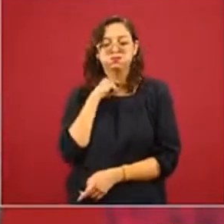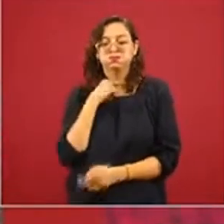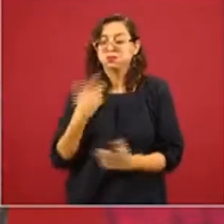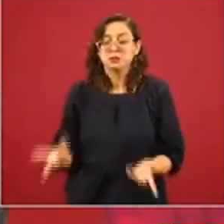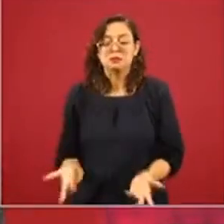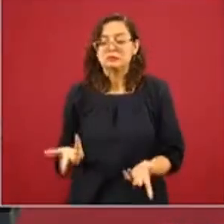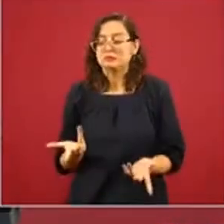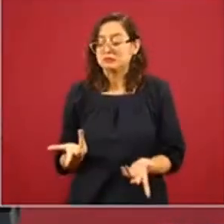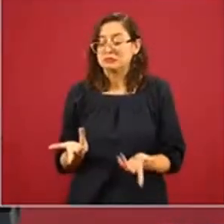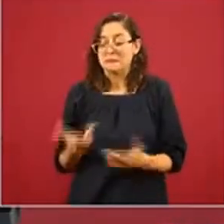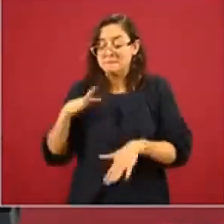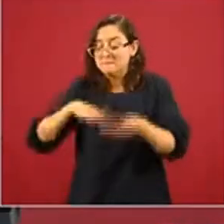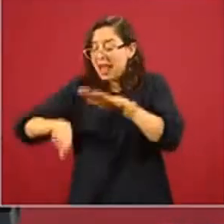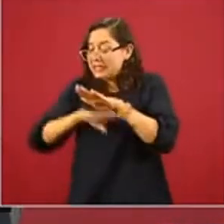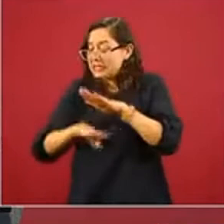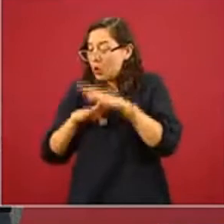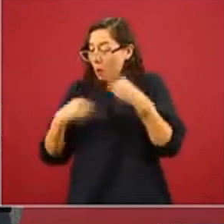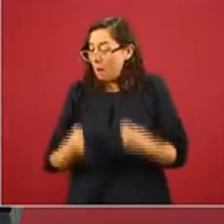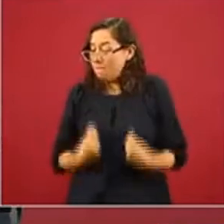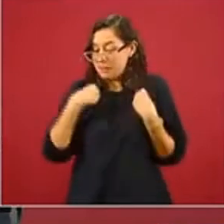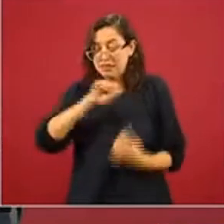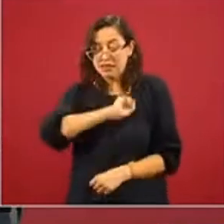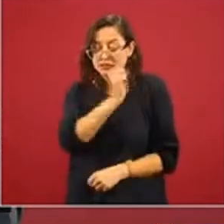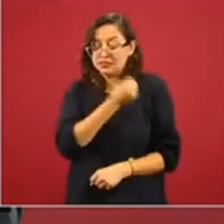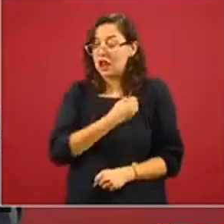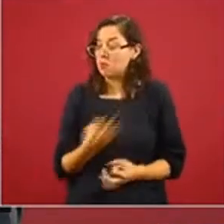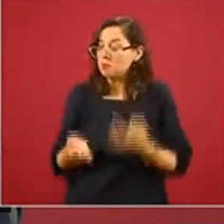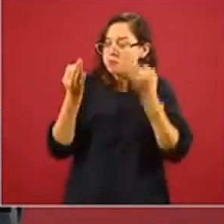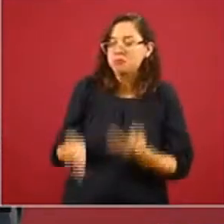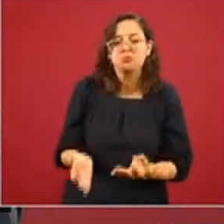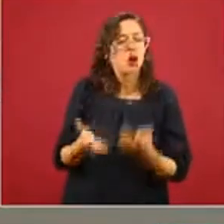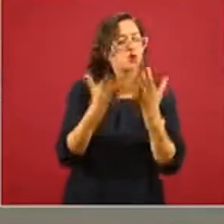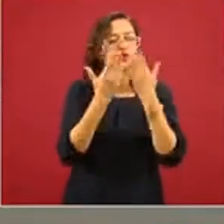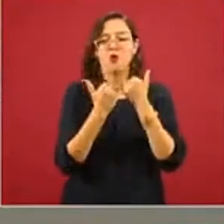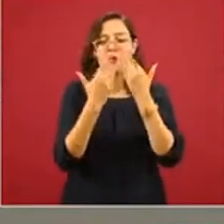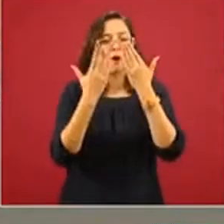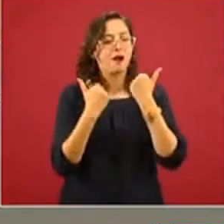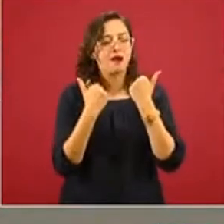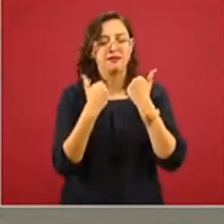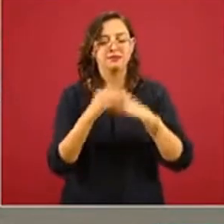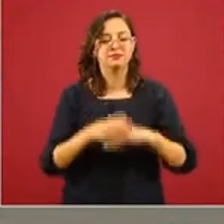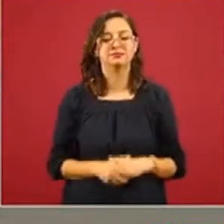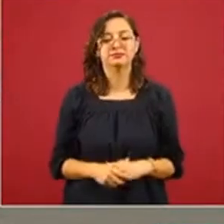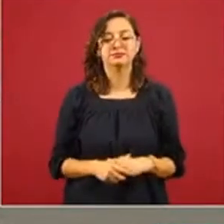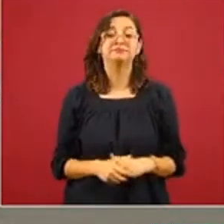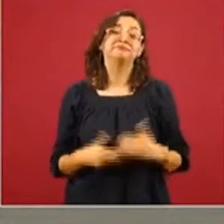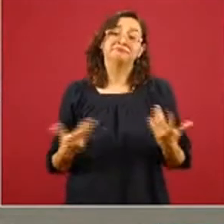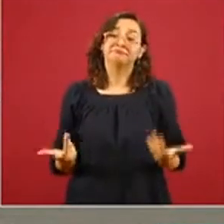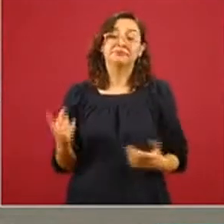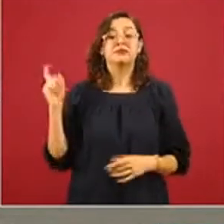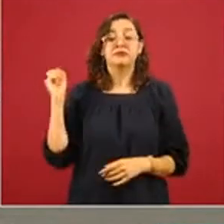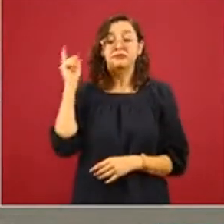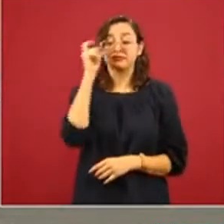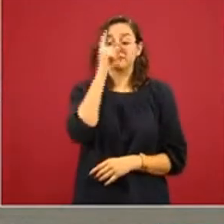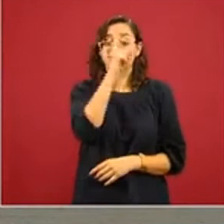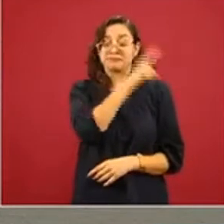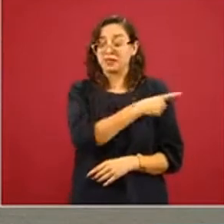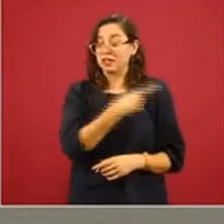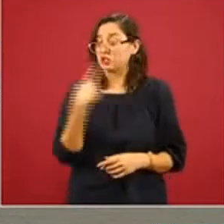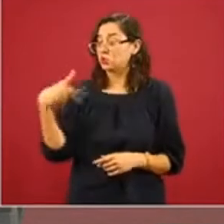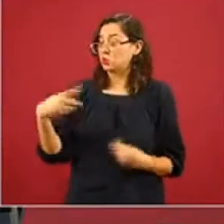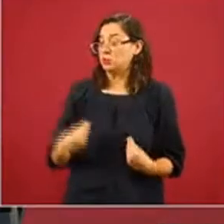de elementos básicos para una vida apropiada. Y tiene dificultades para enfrentar esa